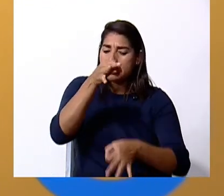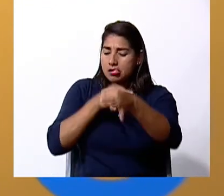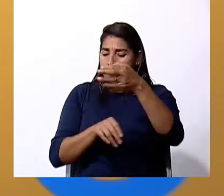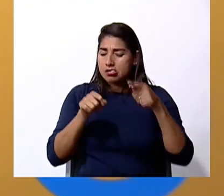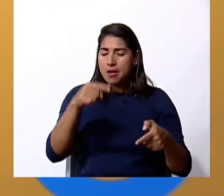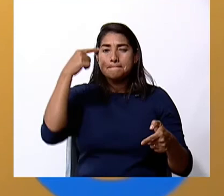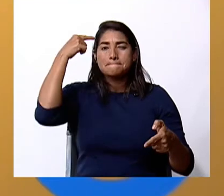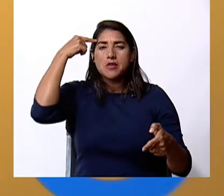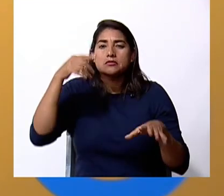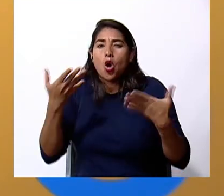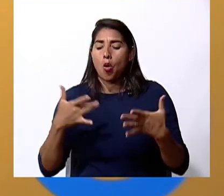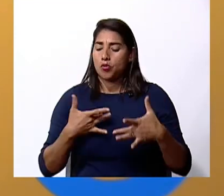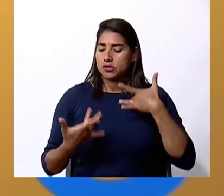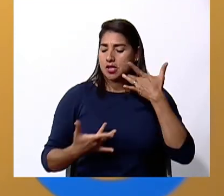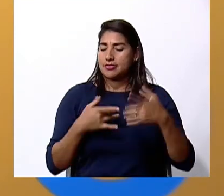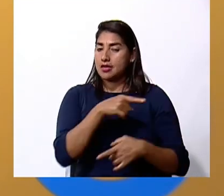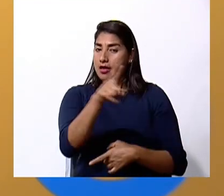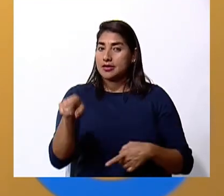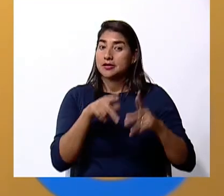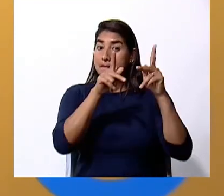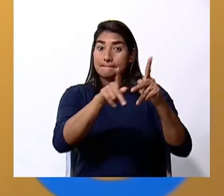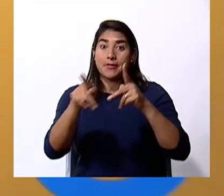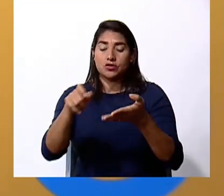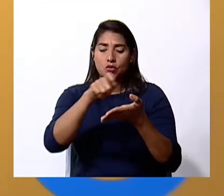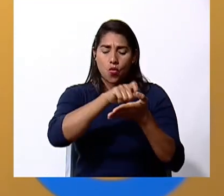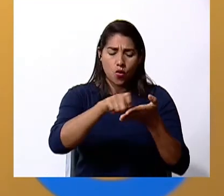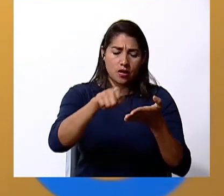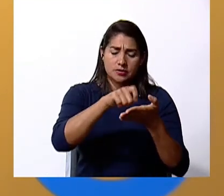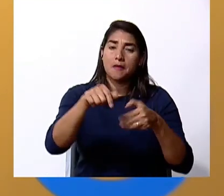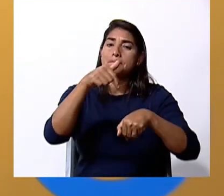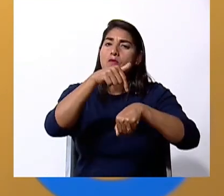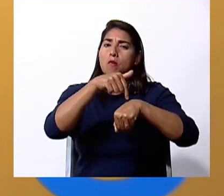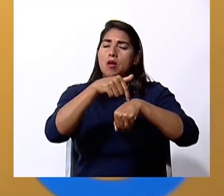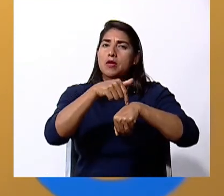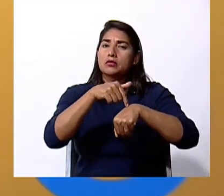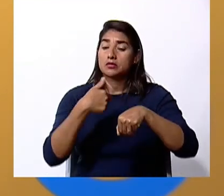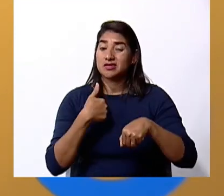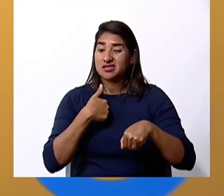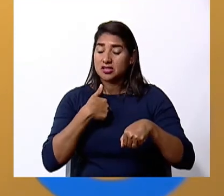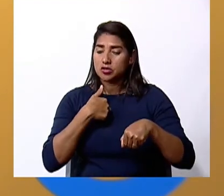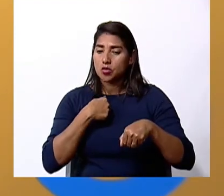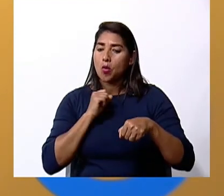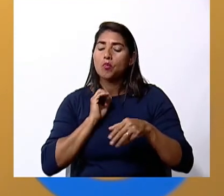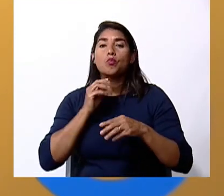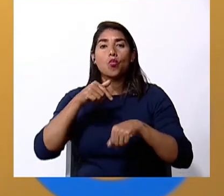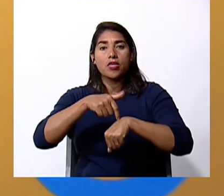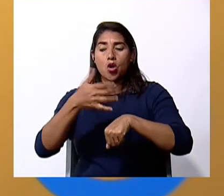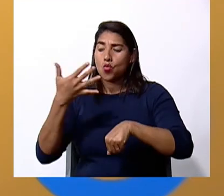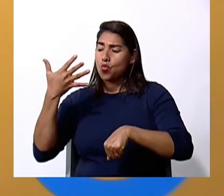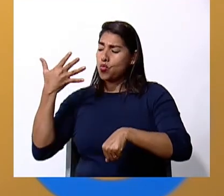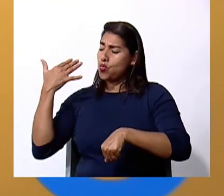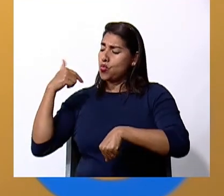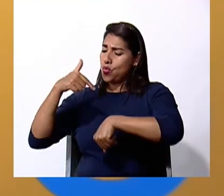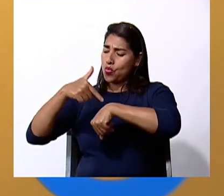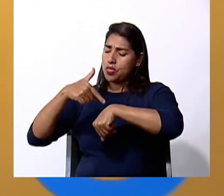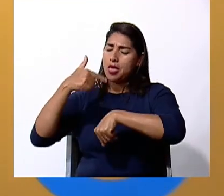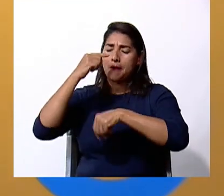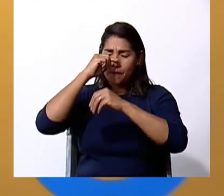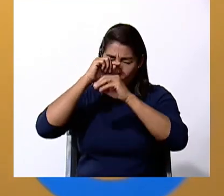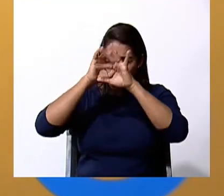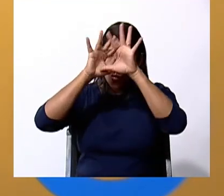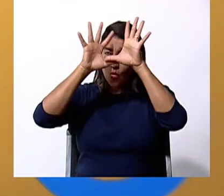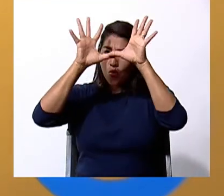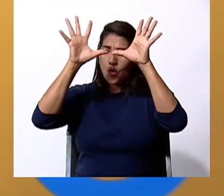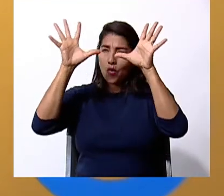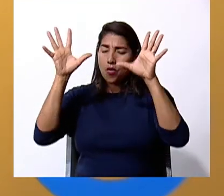creen ustedes? ¿Cómo se sentía la gente en ese momento? Y que si ustedes pudieran ir al cabildo, vamos a imaginarnos,